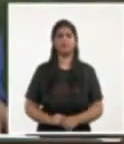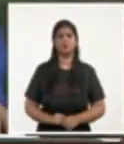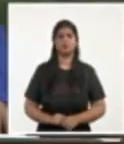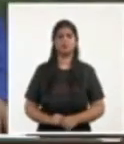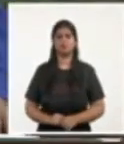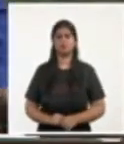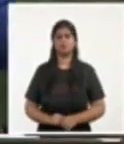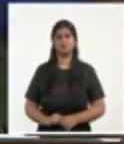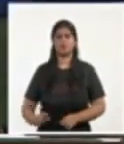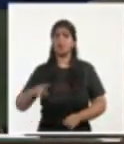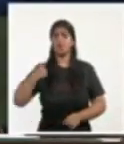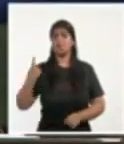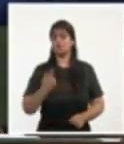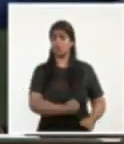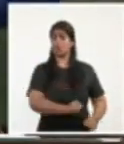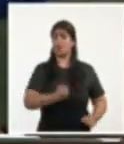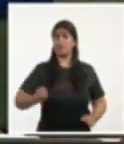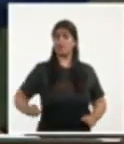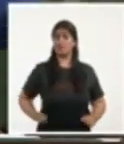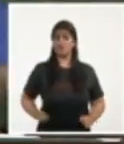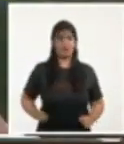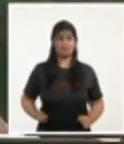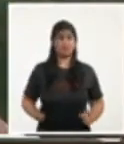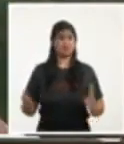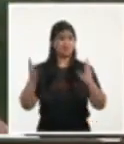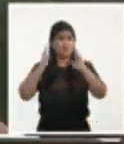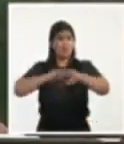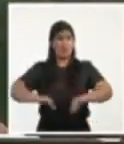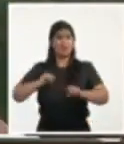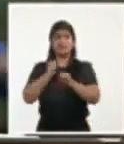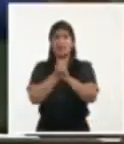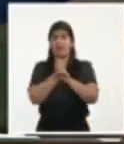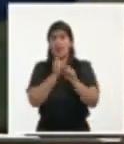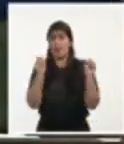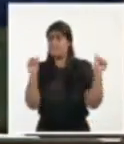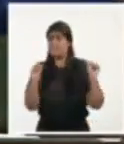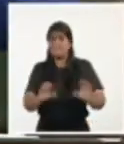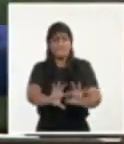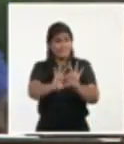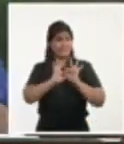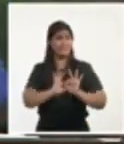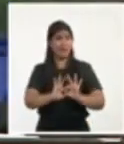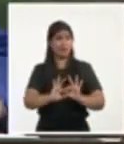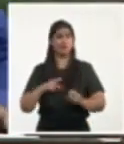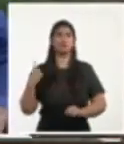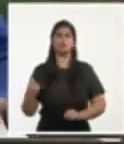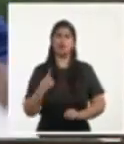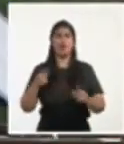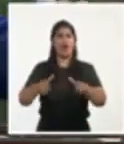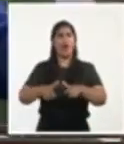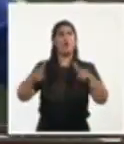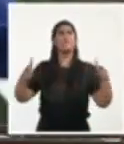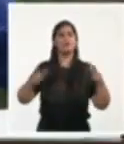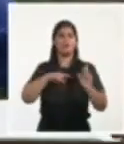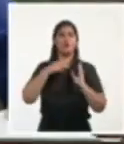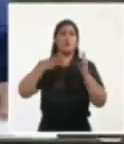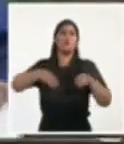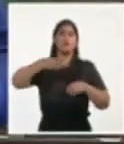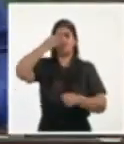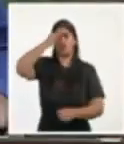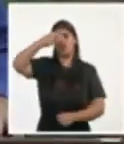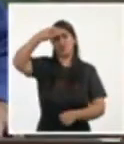distintas. Hubiera una letalidad altísima. Hubiéramos tenido más muertes. Fíjense, a nosotros nada más que nos